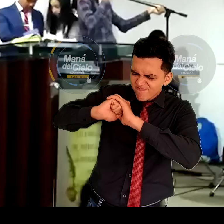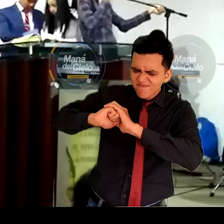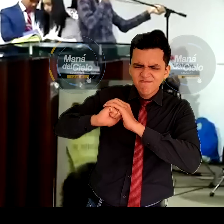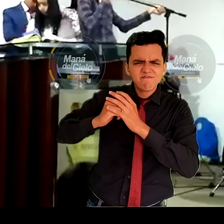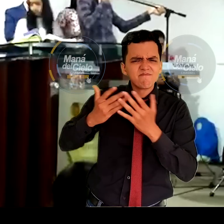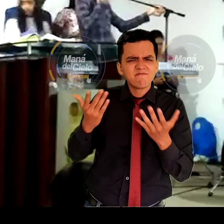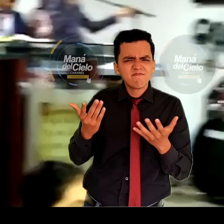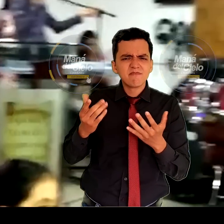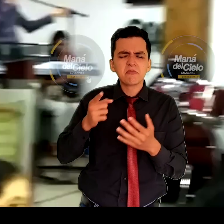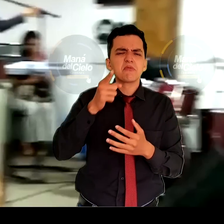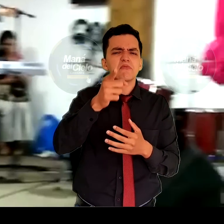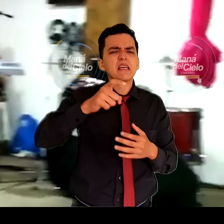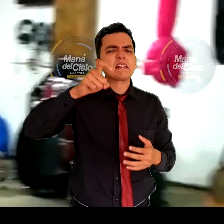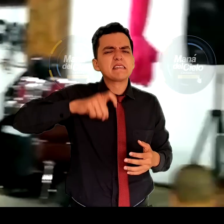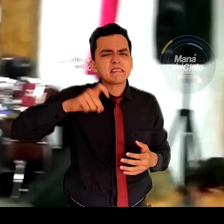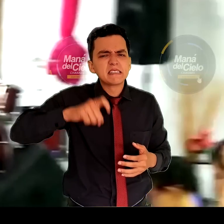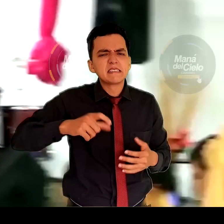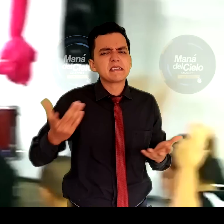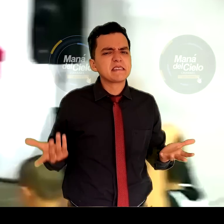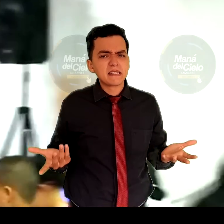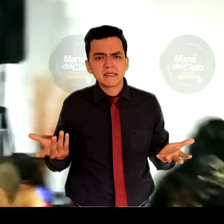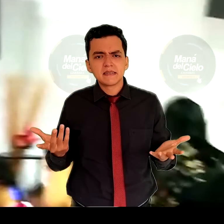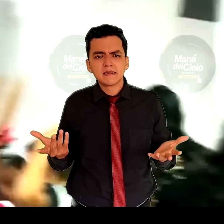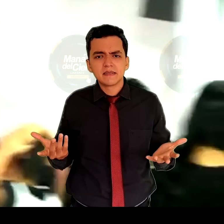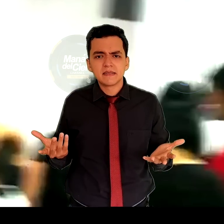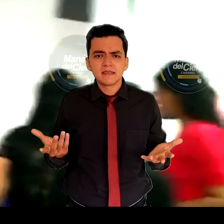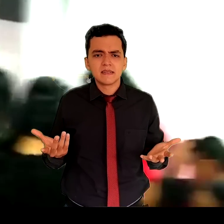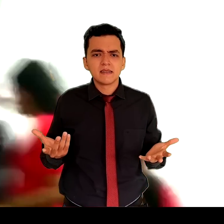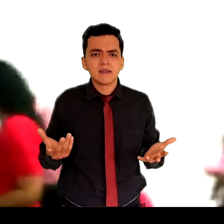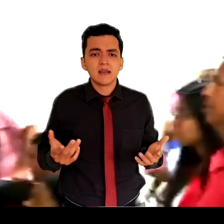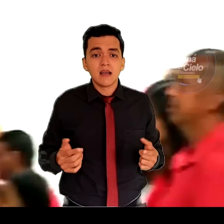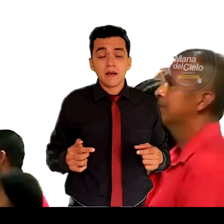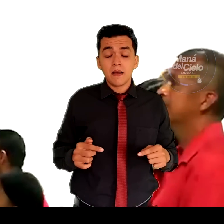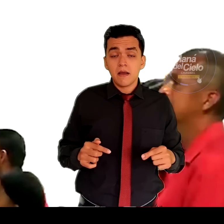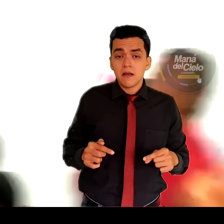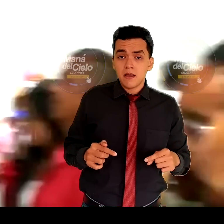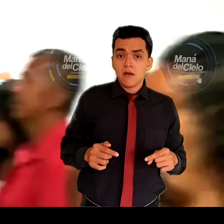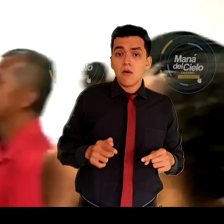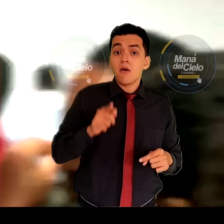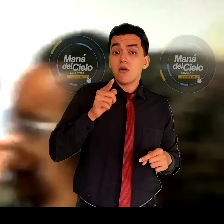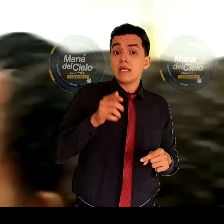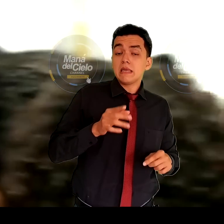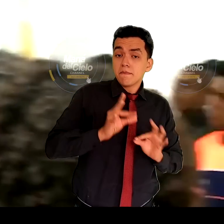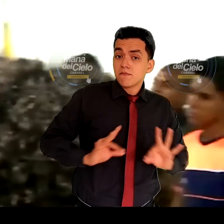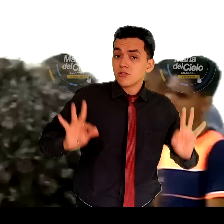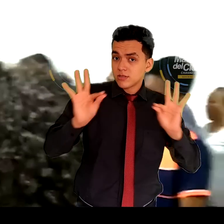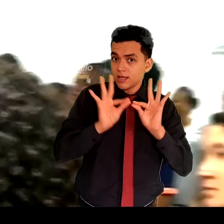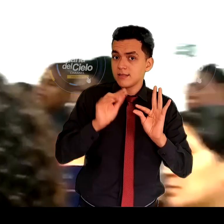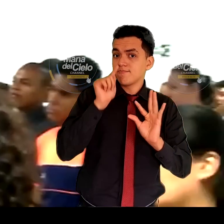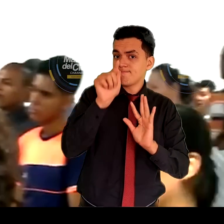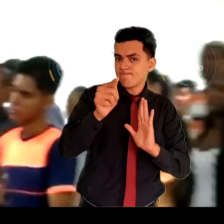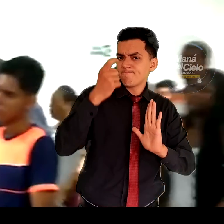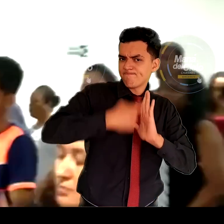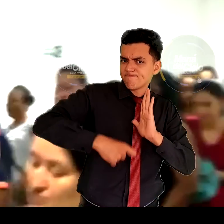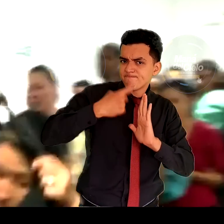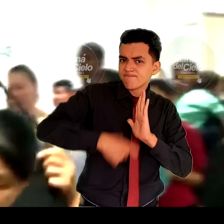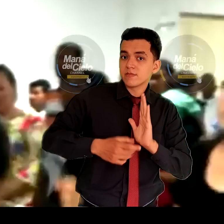Porque tu vida se está generando de acuerdo a lo que oras. Aquí está este altar. Yo quiero orar por